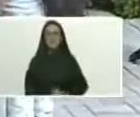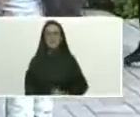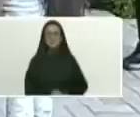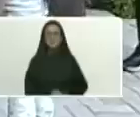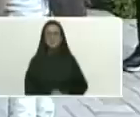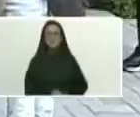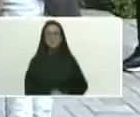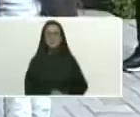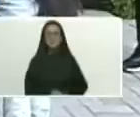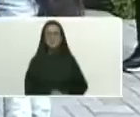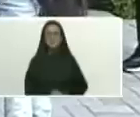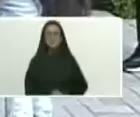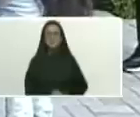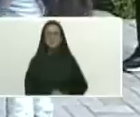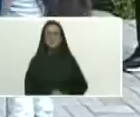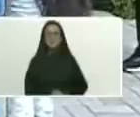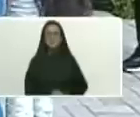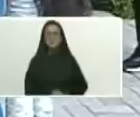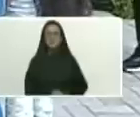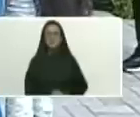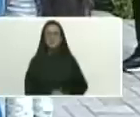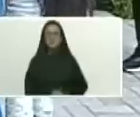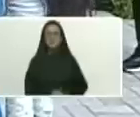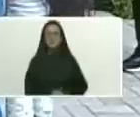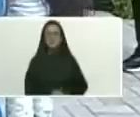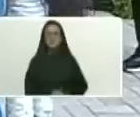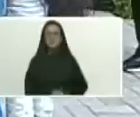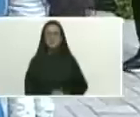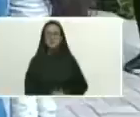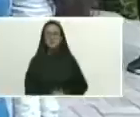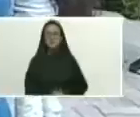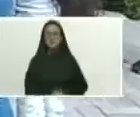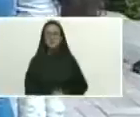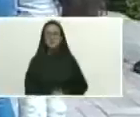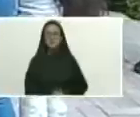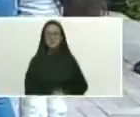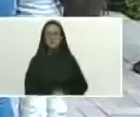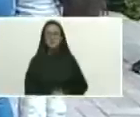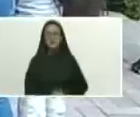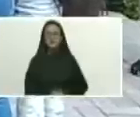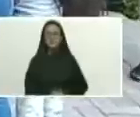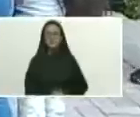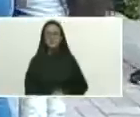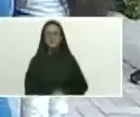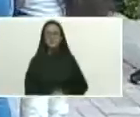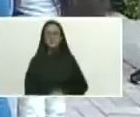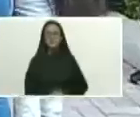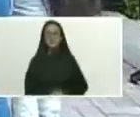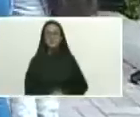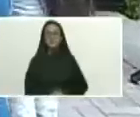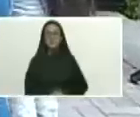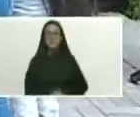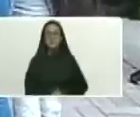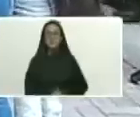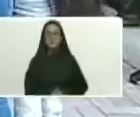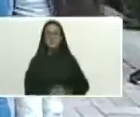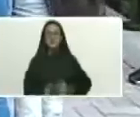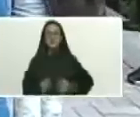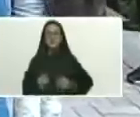Josángeli, ¿cómo estás, Josángeli? Y por acá, Mariana. ¿Cómo estás, Mariana?